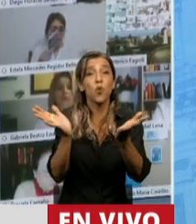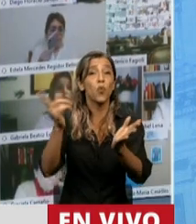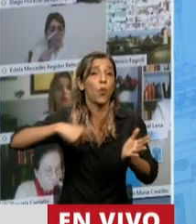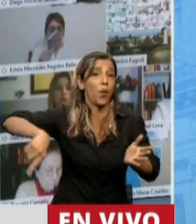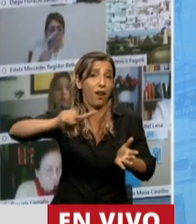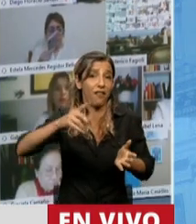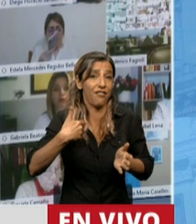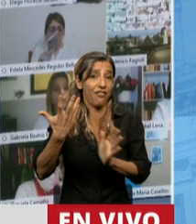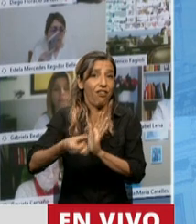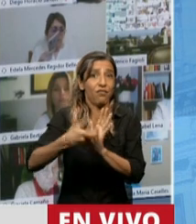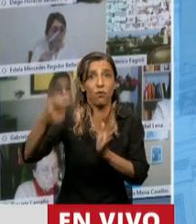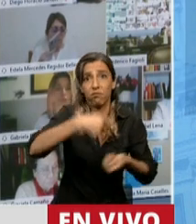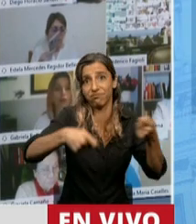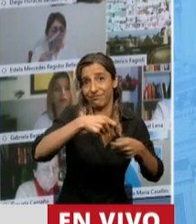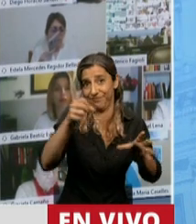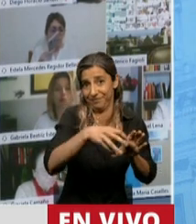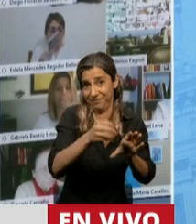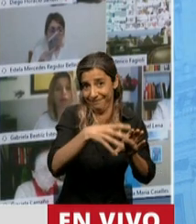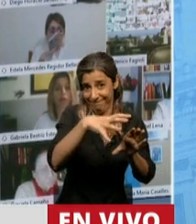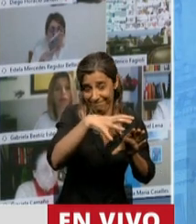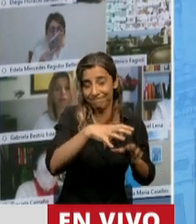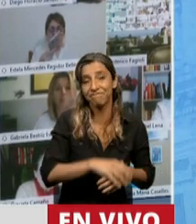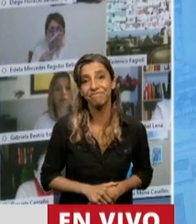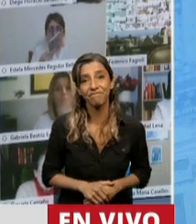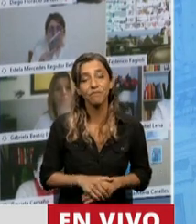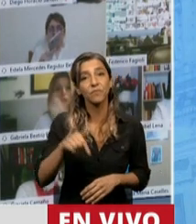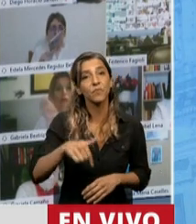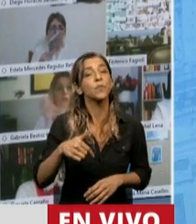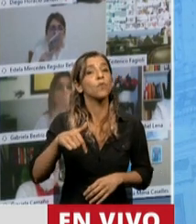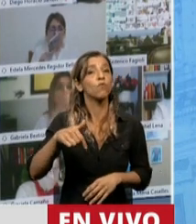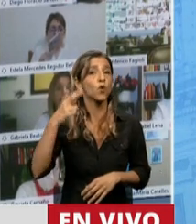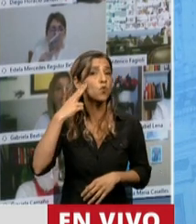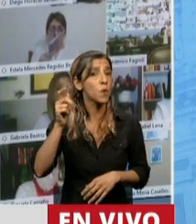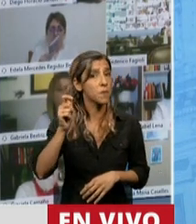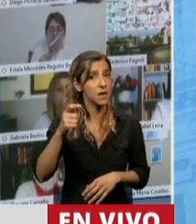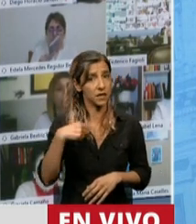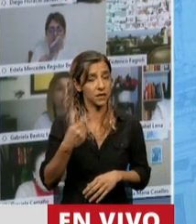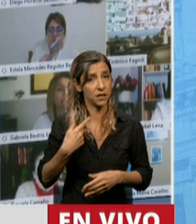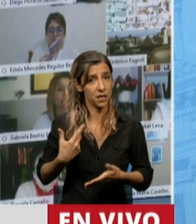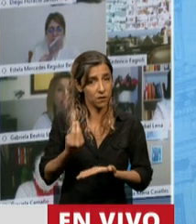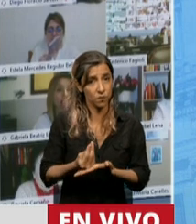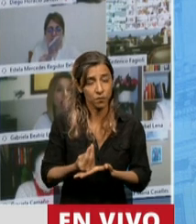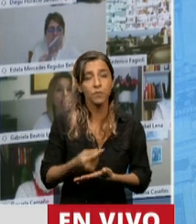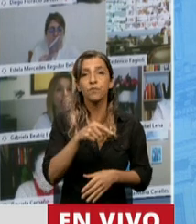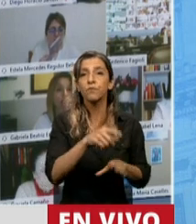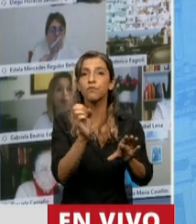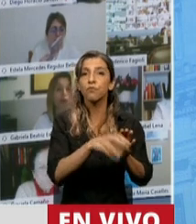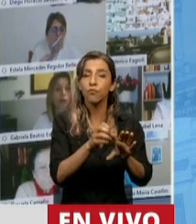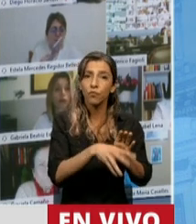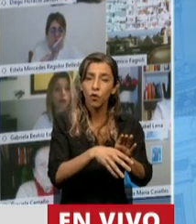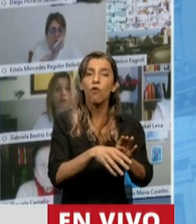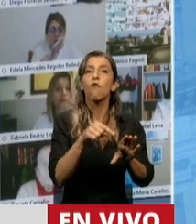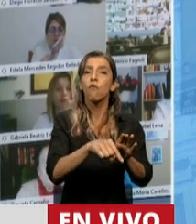estratégico hoy a 9 meses de nuestra gestión el fondo de garantía de sustentabilidad